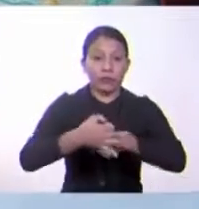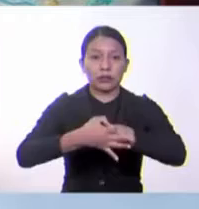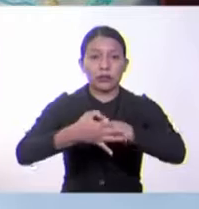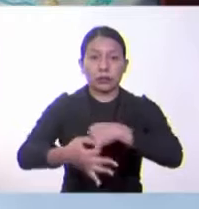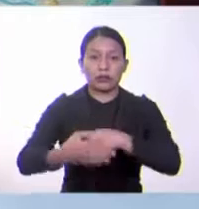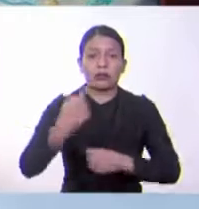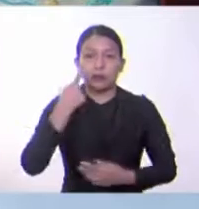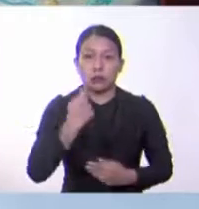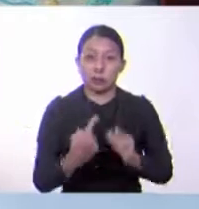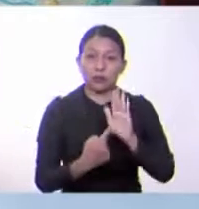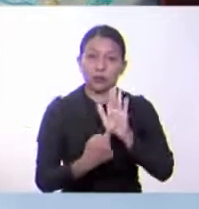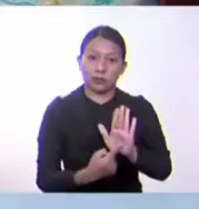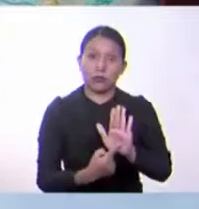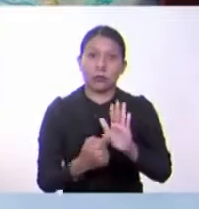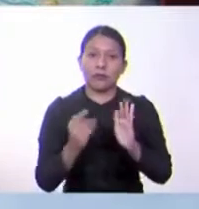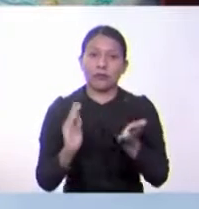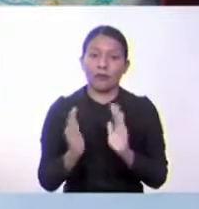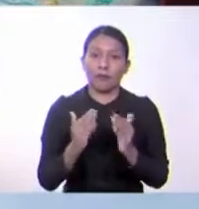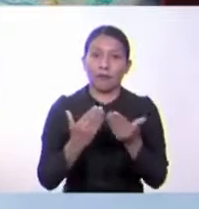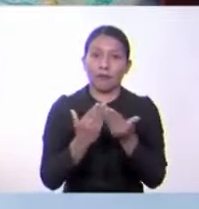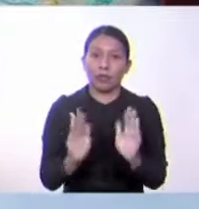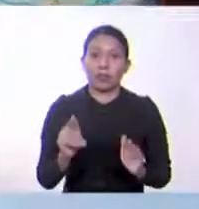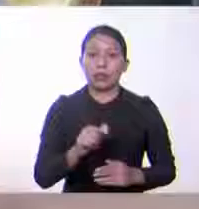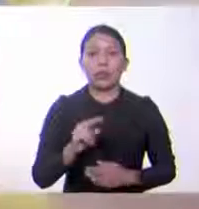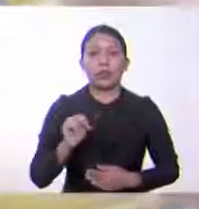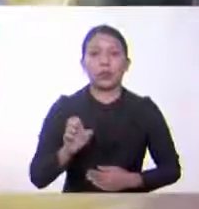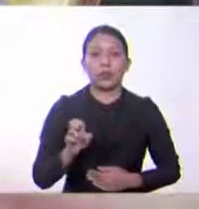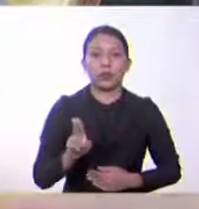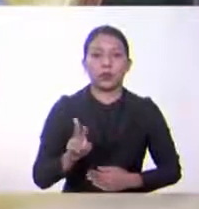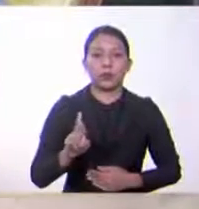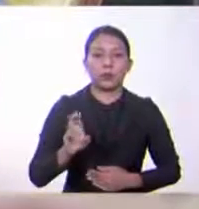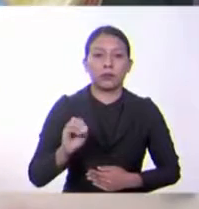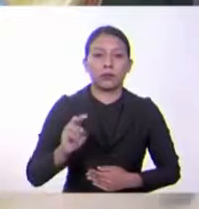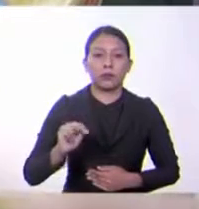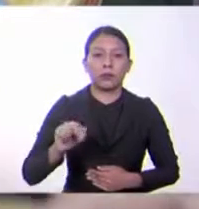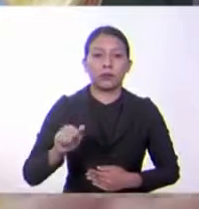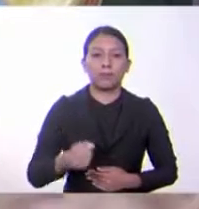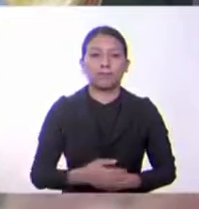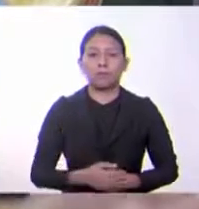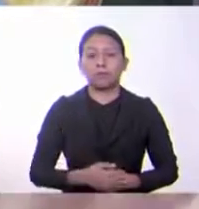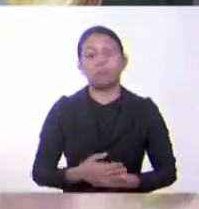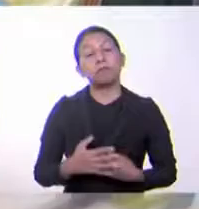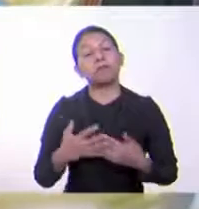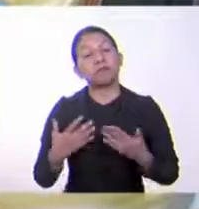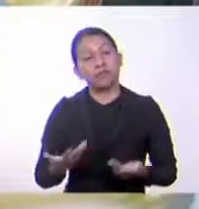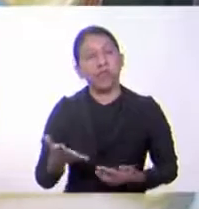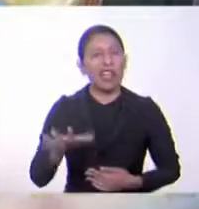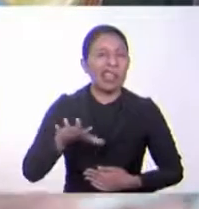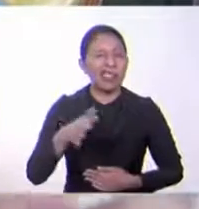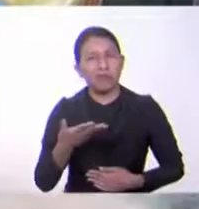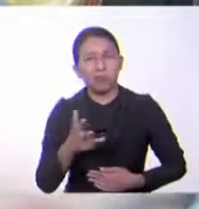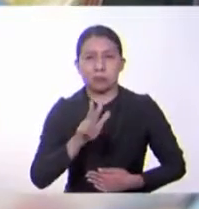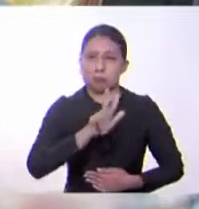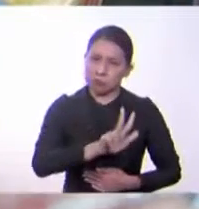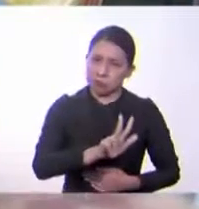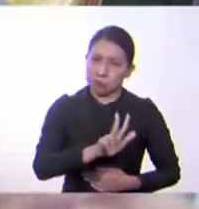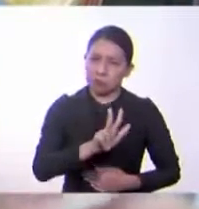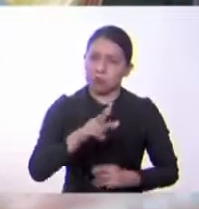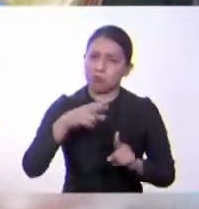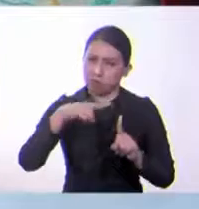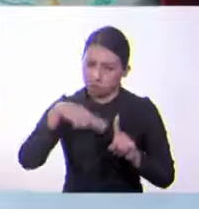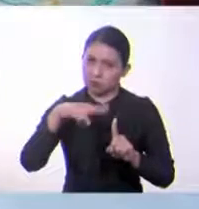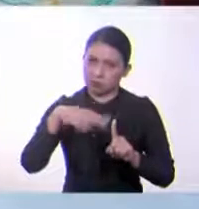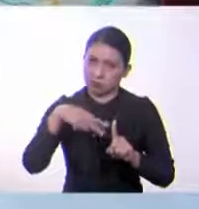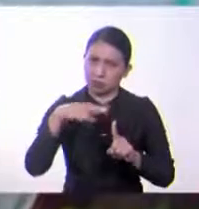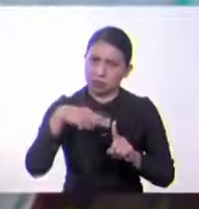se encuentra diferenciada y es una neurona. Podríamos decir que existen al menos 3 características